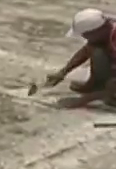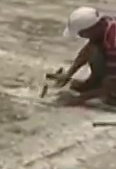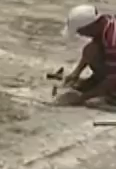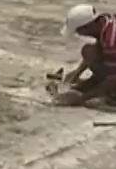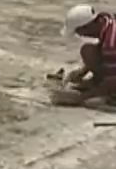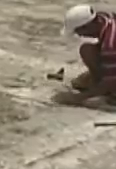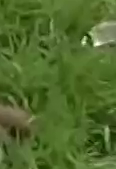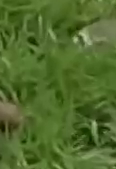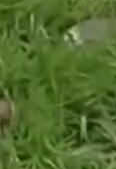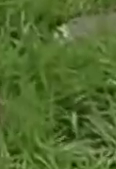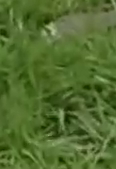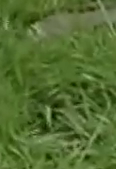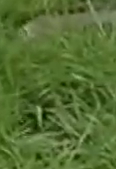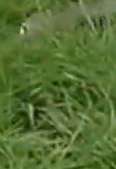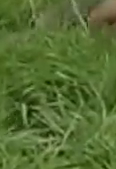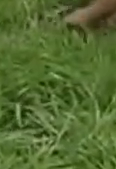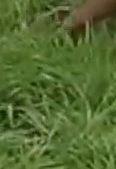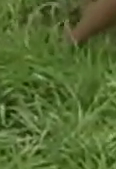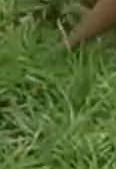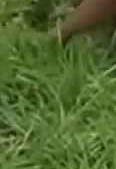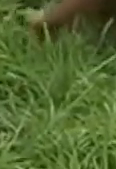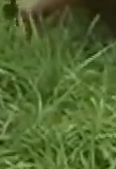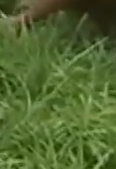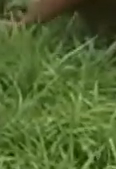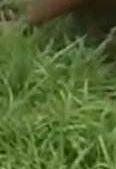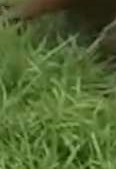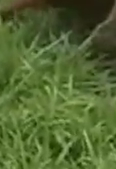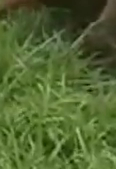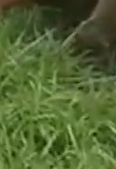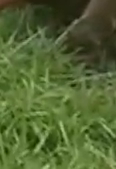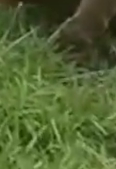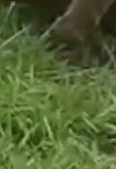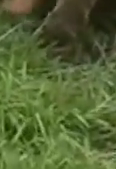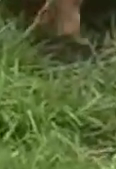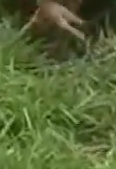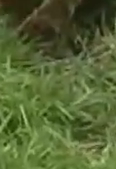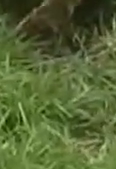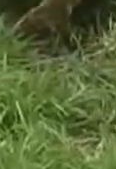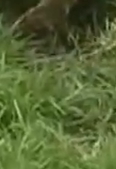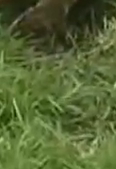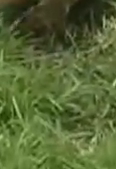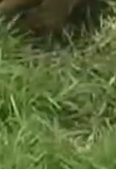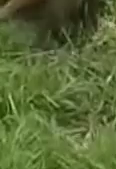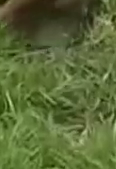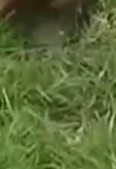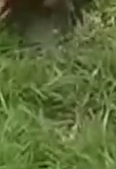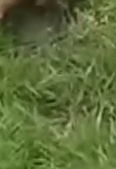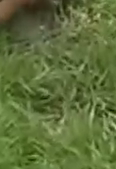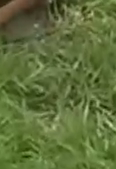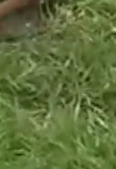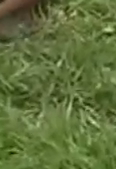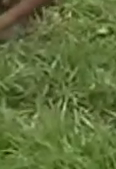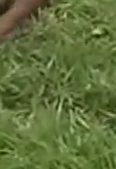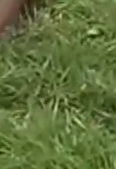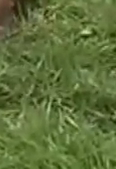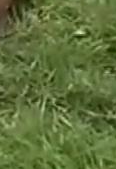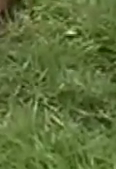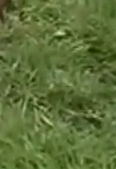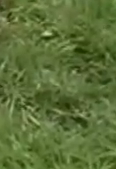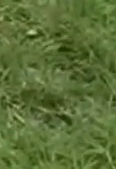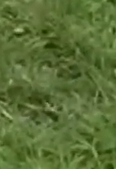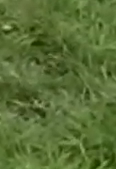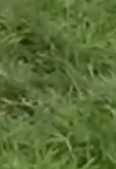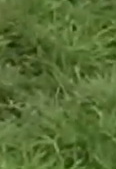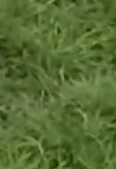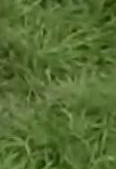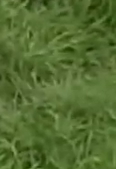municipio, Juan Germán Rocio, que tiene que, ha venido asumiendo todos los trabajos, asimismo como los demás alcaldes en las ciudades.